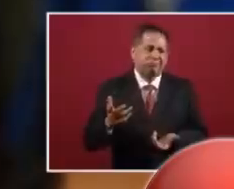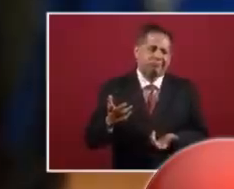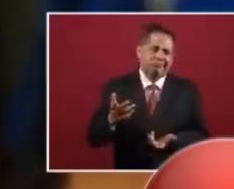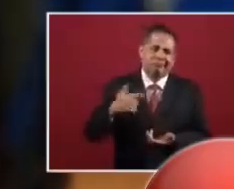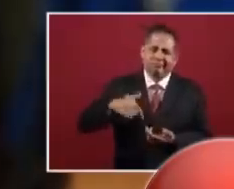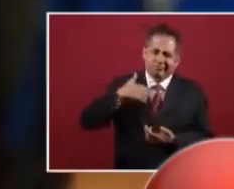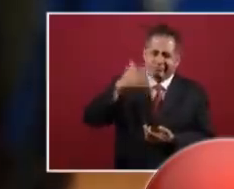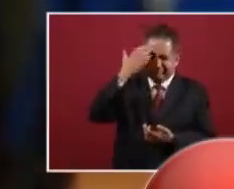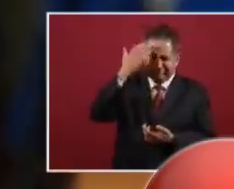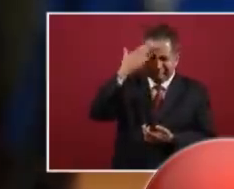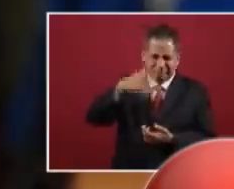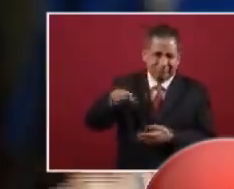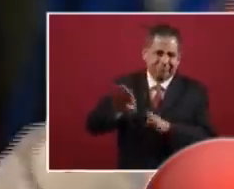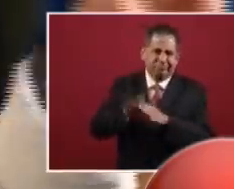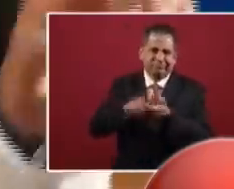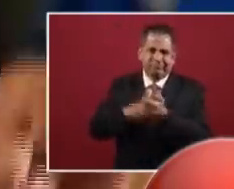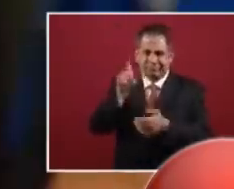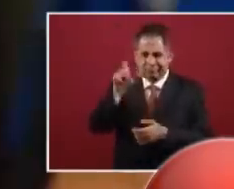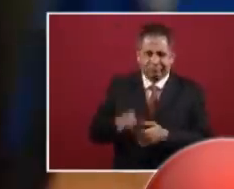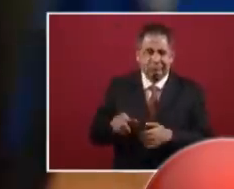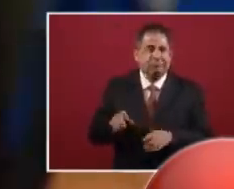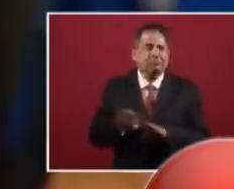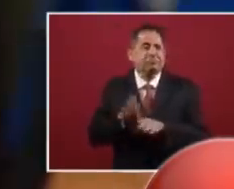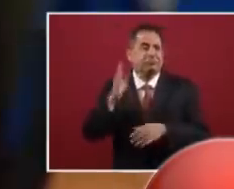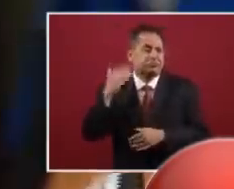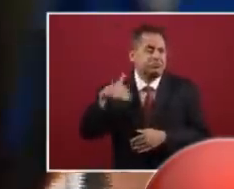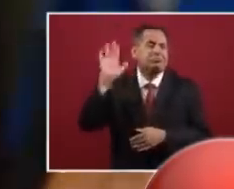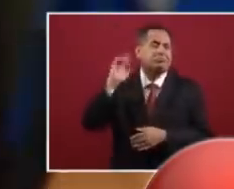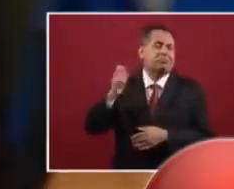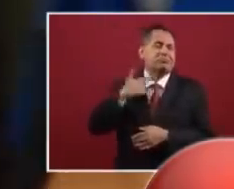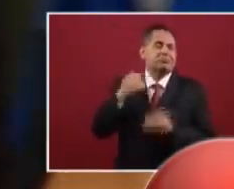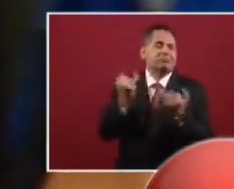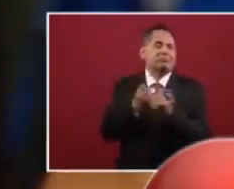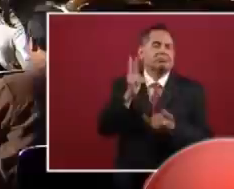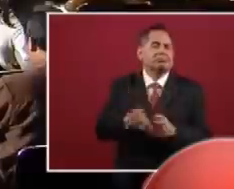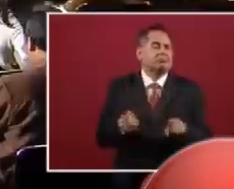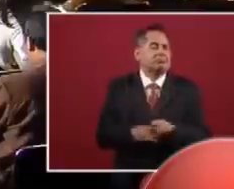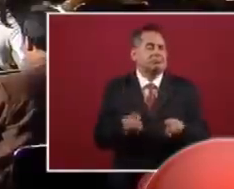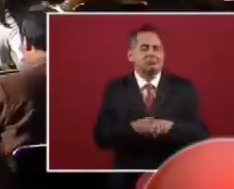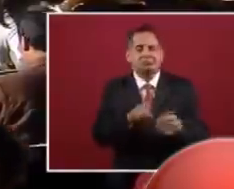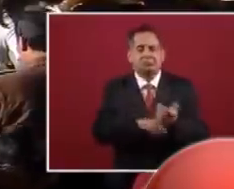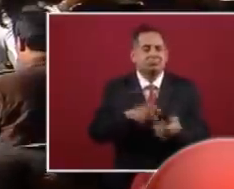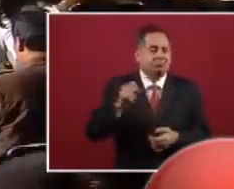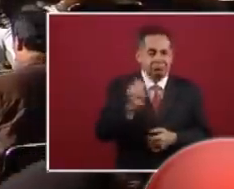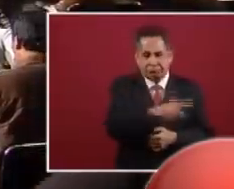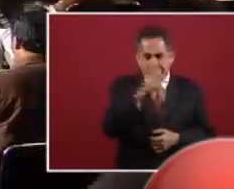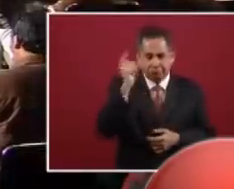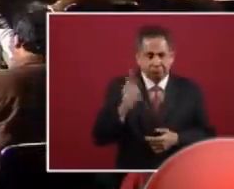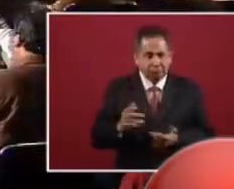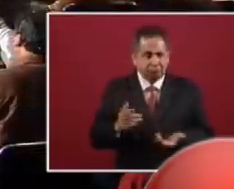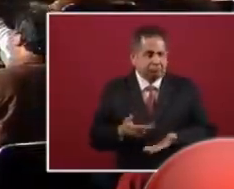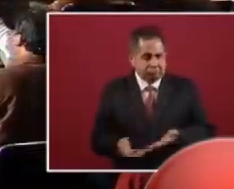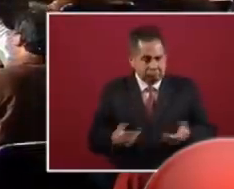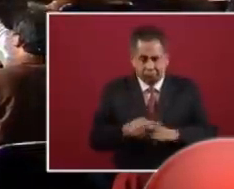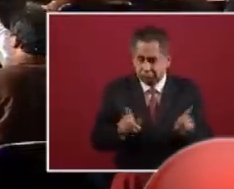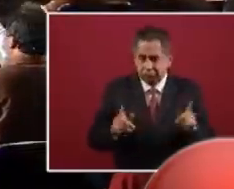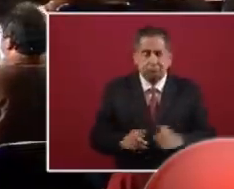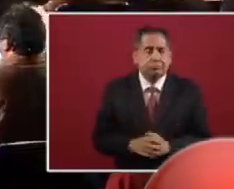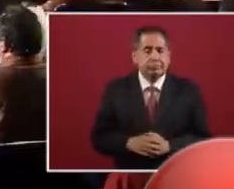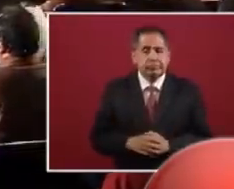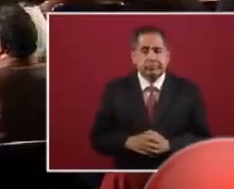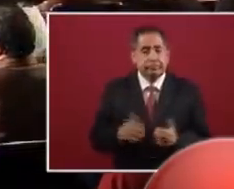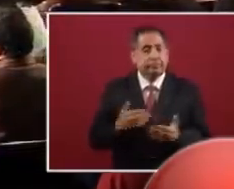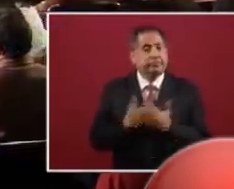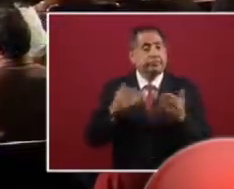menos, cómo se elegían antes y cuál era el procedimiento de elegir ministros, como se ha hecho esta vez. Solo